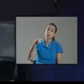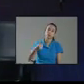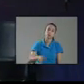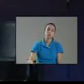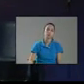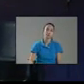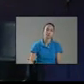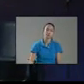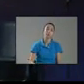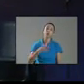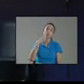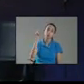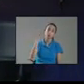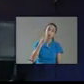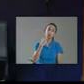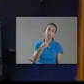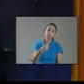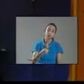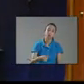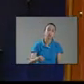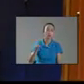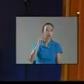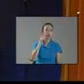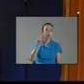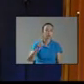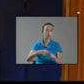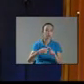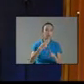Yo se lo digo a la gente. Vaya, vaya donde quiere trabajar.